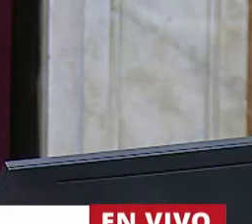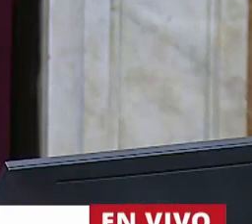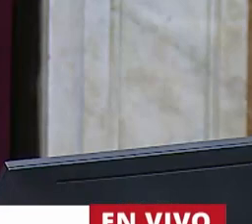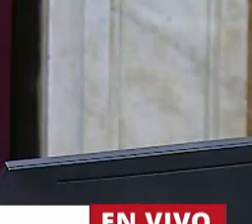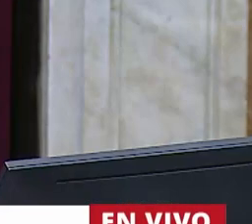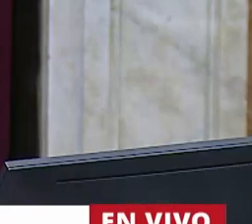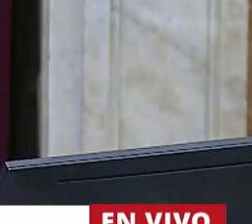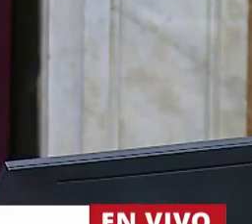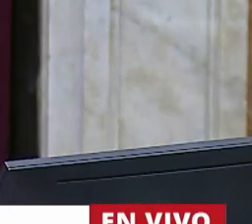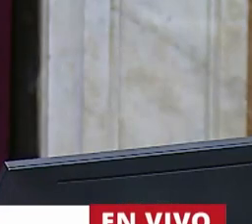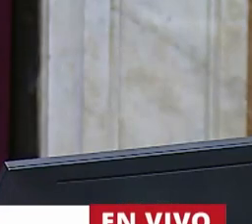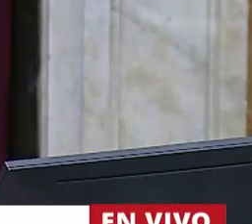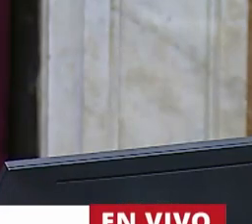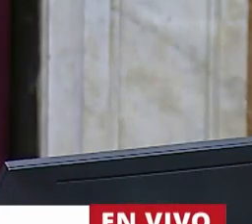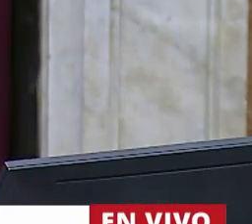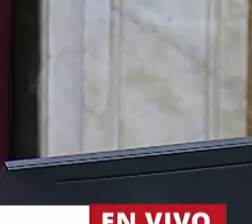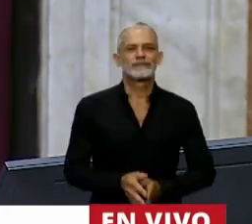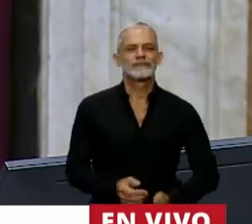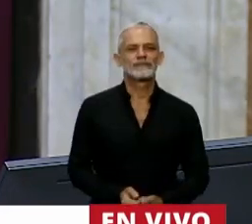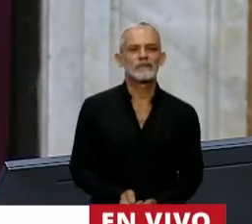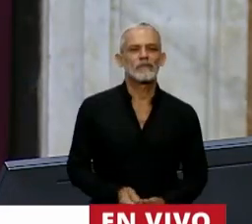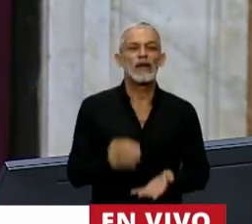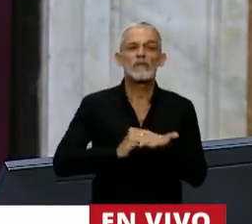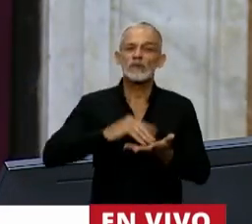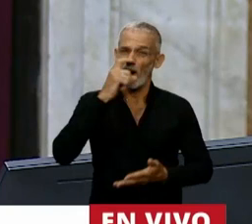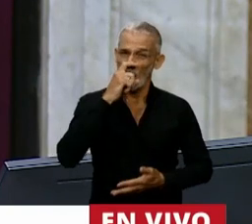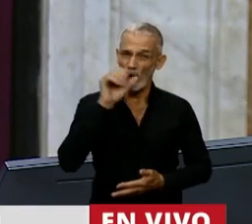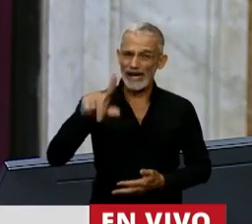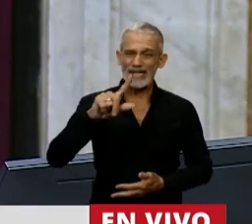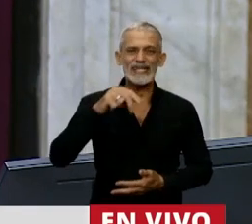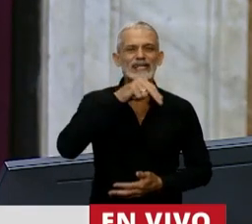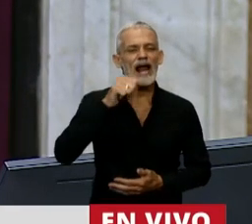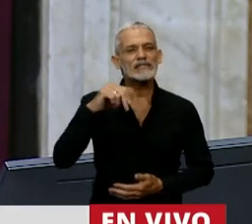En el uso de la palabra, la diputada por Corrientes, Nancy San.